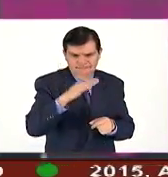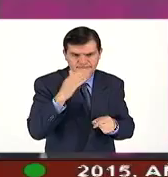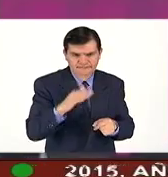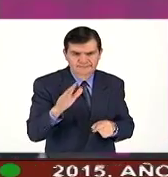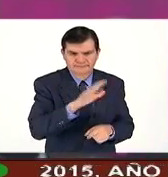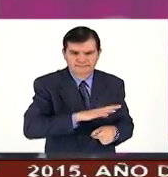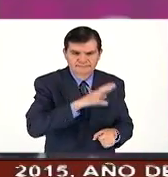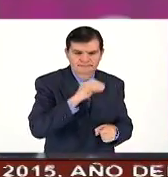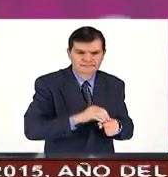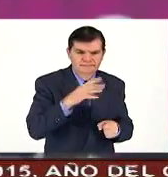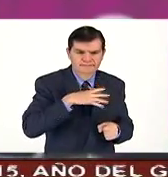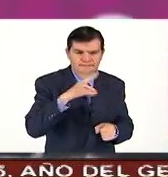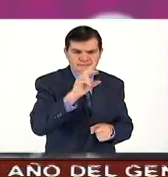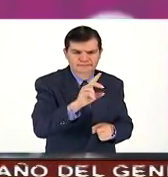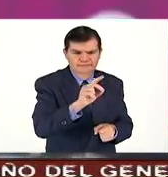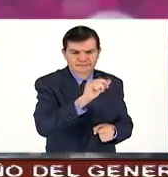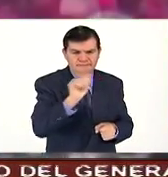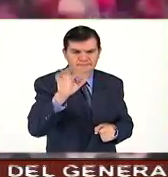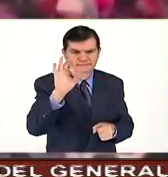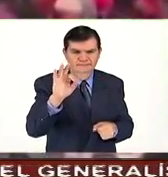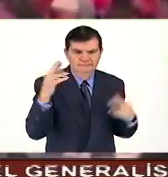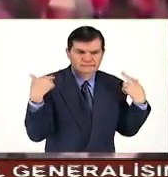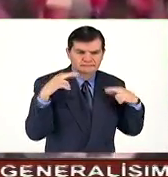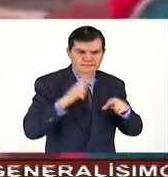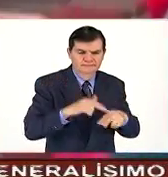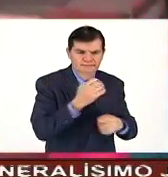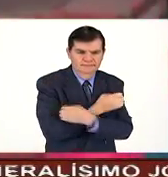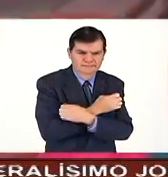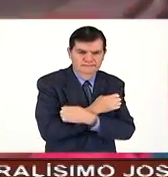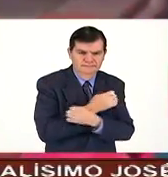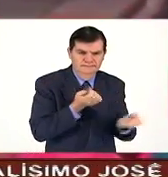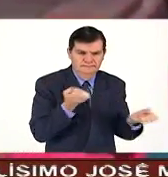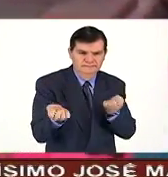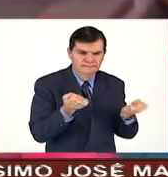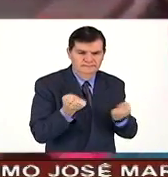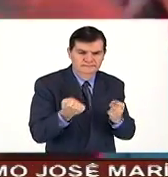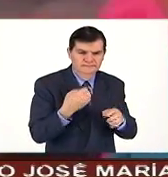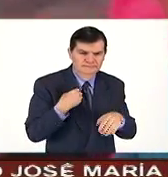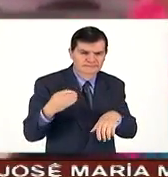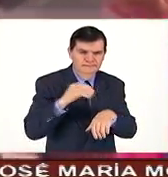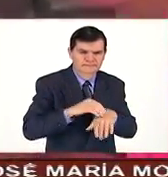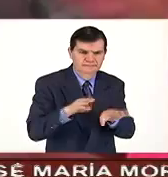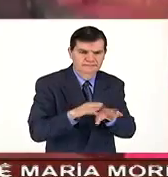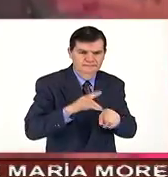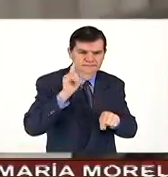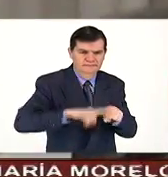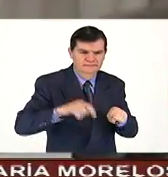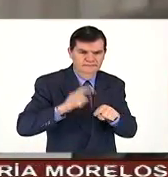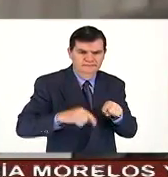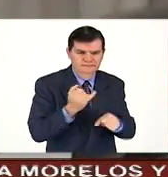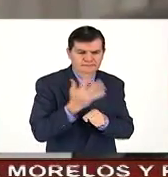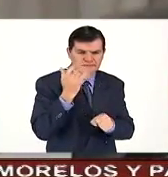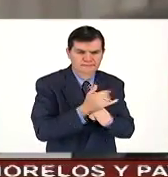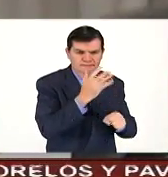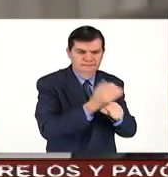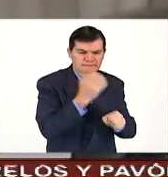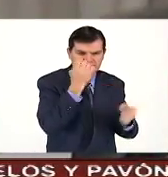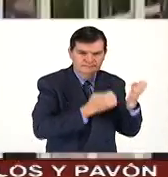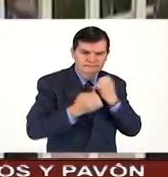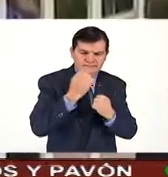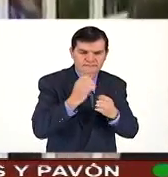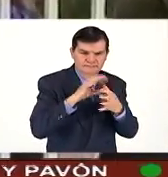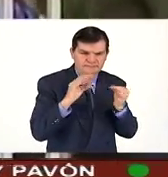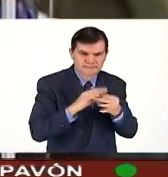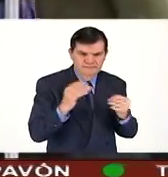fueron entre 30 a 40 maestros de educación física quienes intentaron boicotear la evaluación. Comentó que